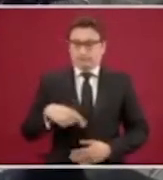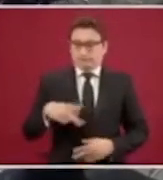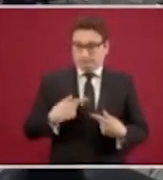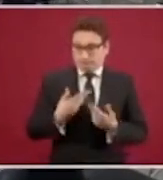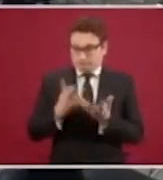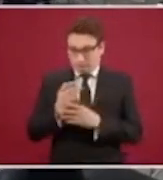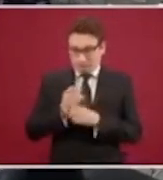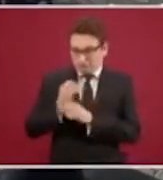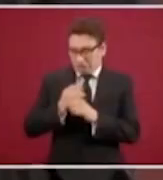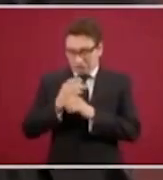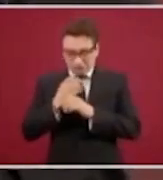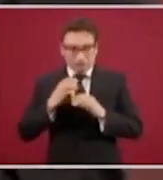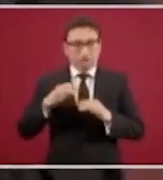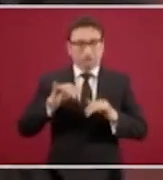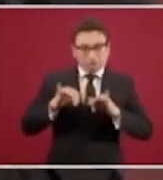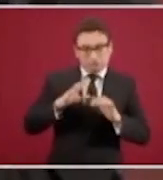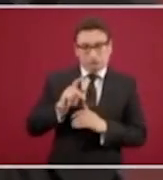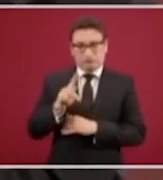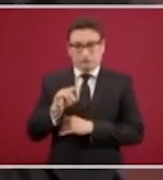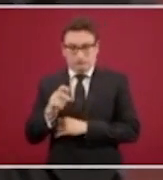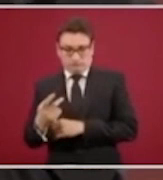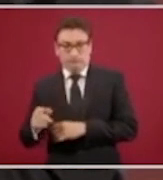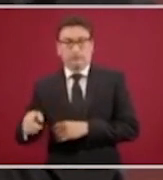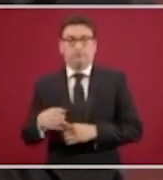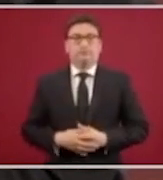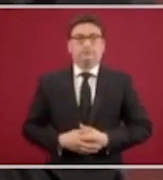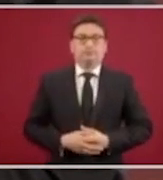investigadores científicos del CONACYT.